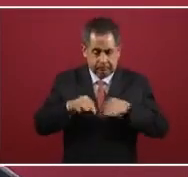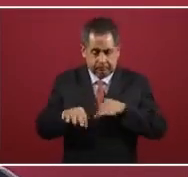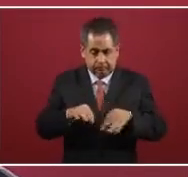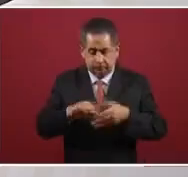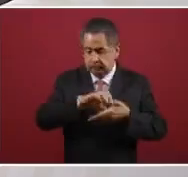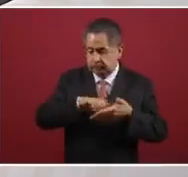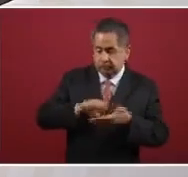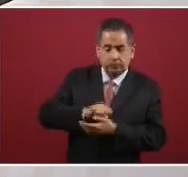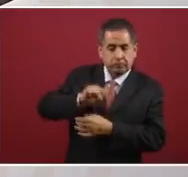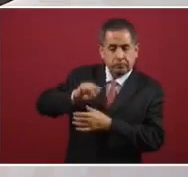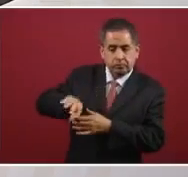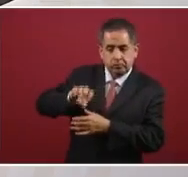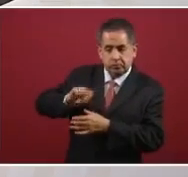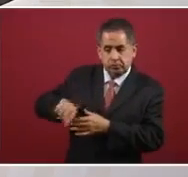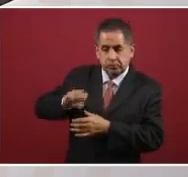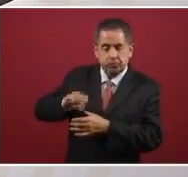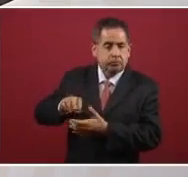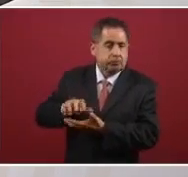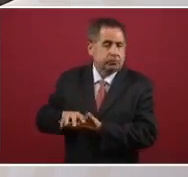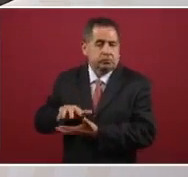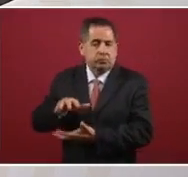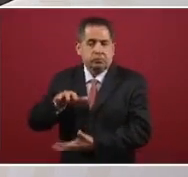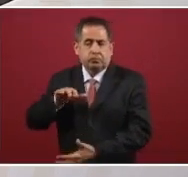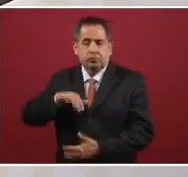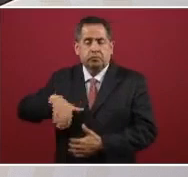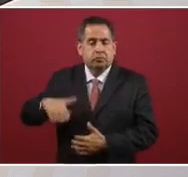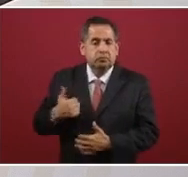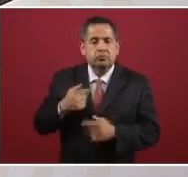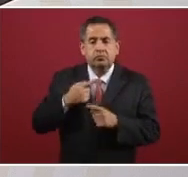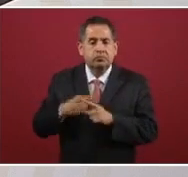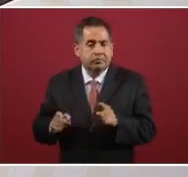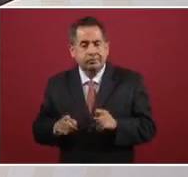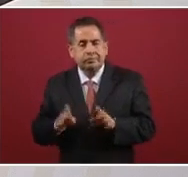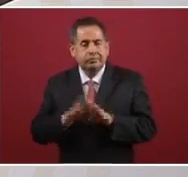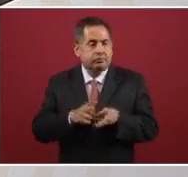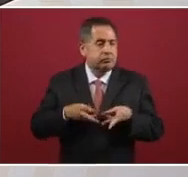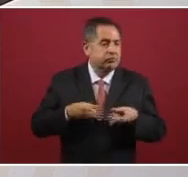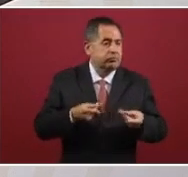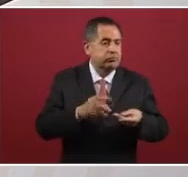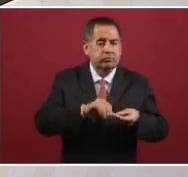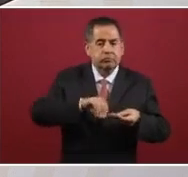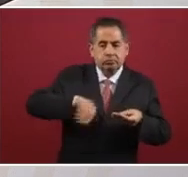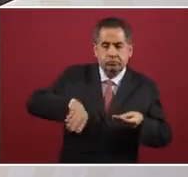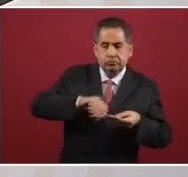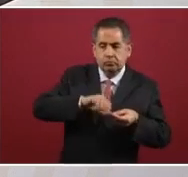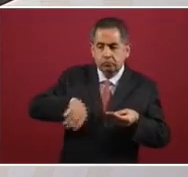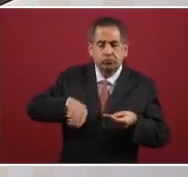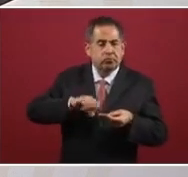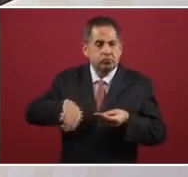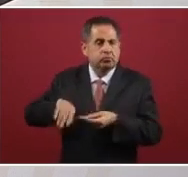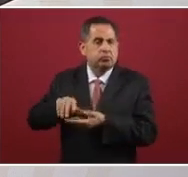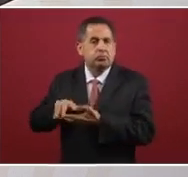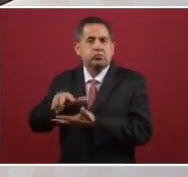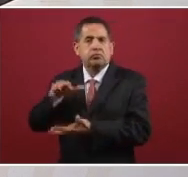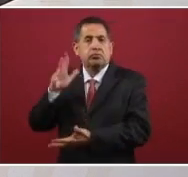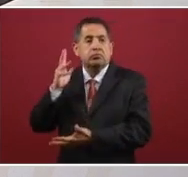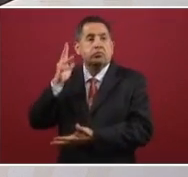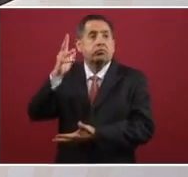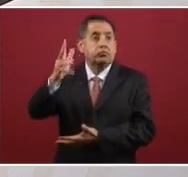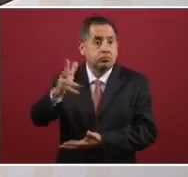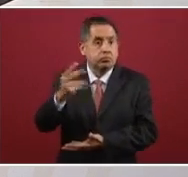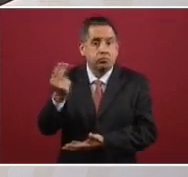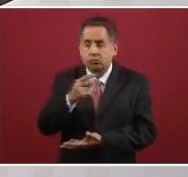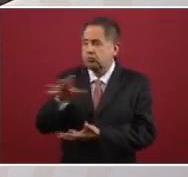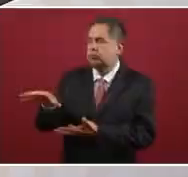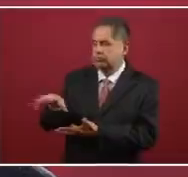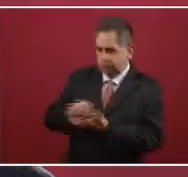de cualquiera de las dos formas, en realidad es un consumo diferido. Es un consumo que no hace hoy, pero que lo va a hacer, de hecho, cuando lo necesita más. Y